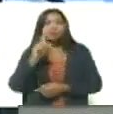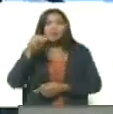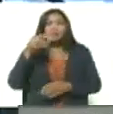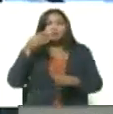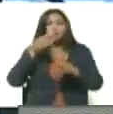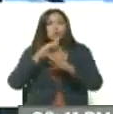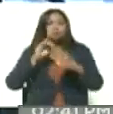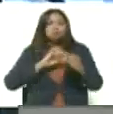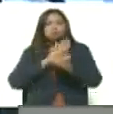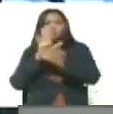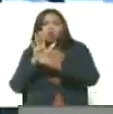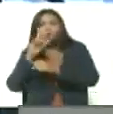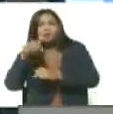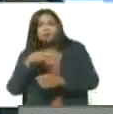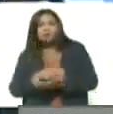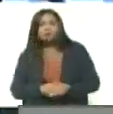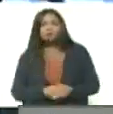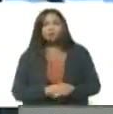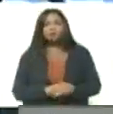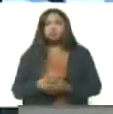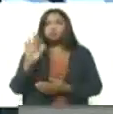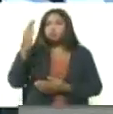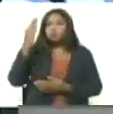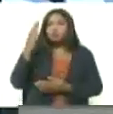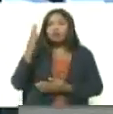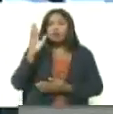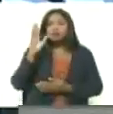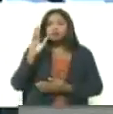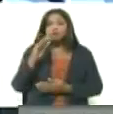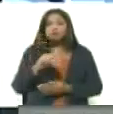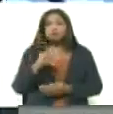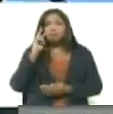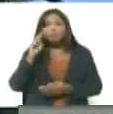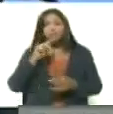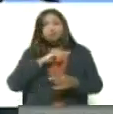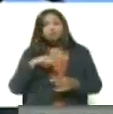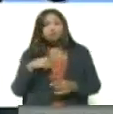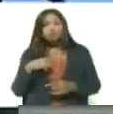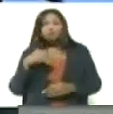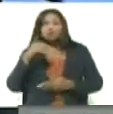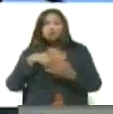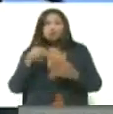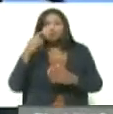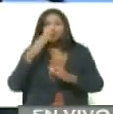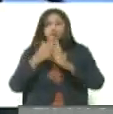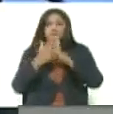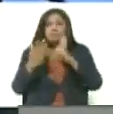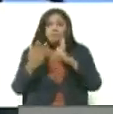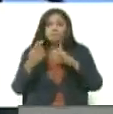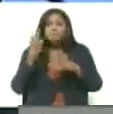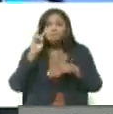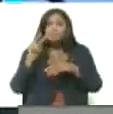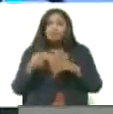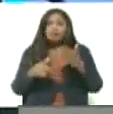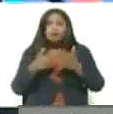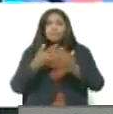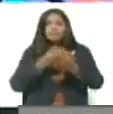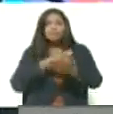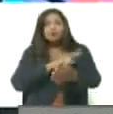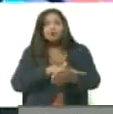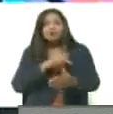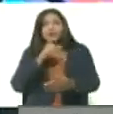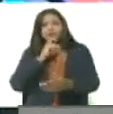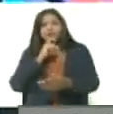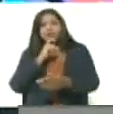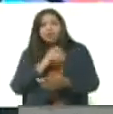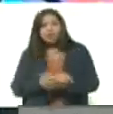la pandemia. Sin duda alguna, se nos puso ante nosotros las más grandes